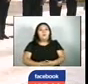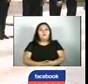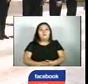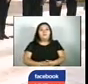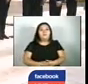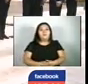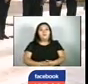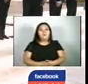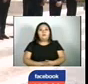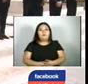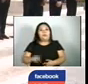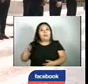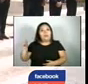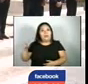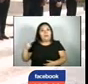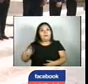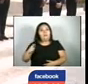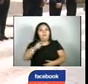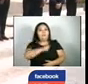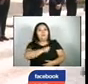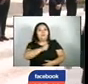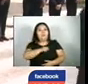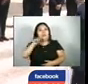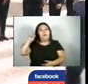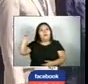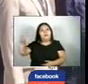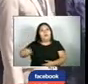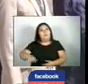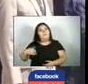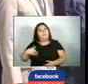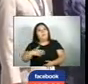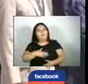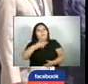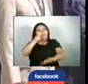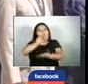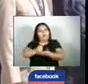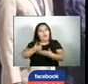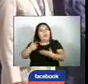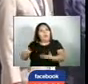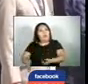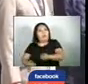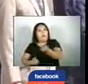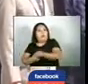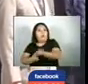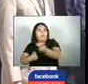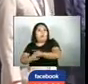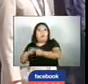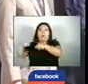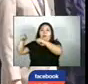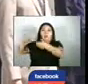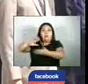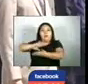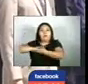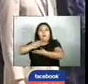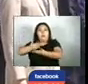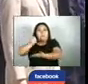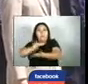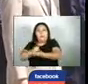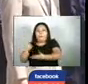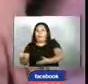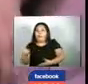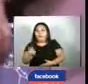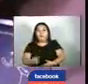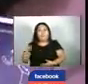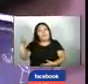Es el equipo designado por la Dirección General de Migración y Extranjería que apoyará las labores de emisión de pasaportes para los salvadoreños